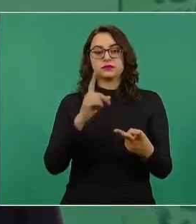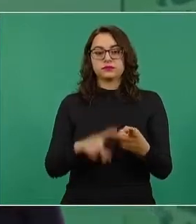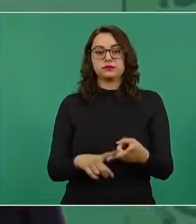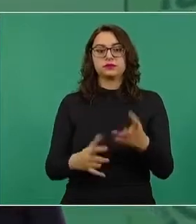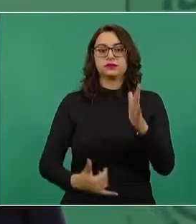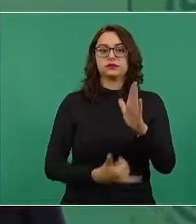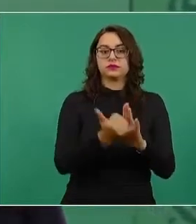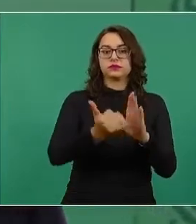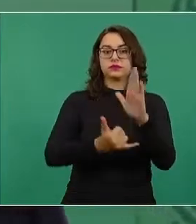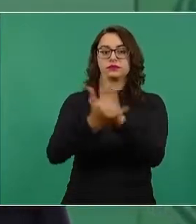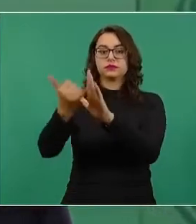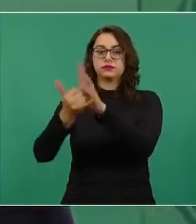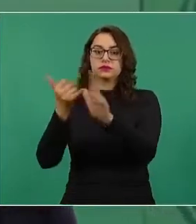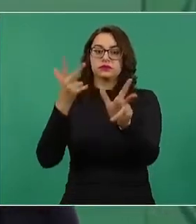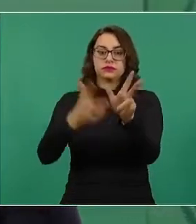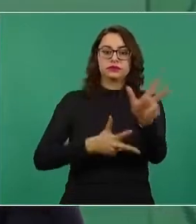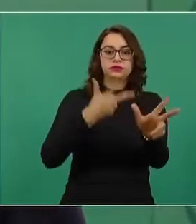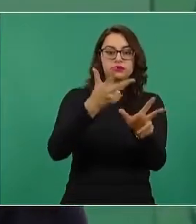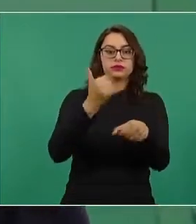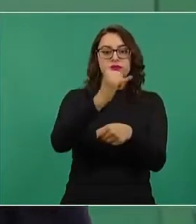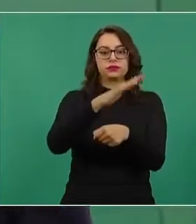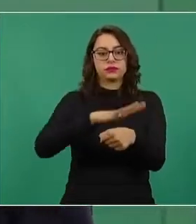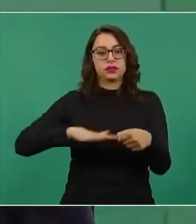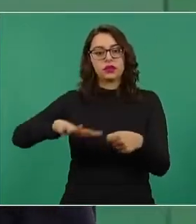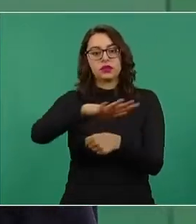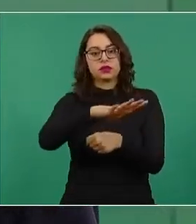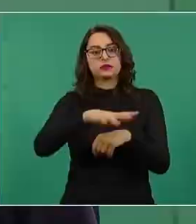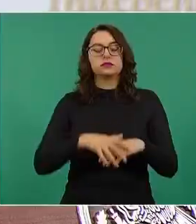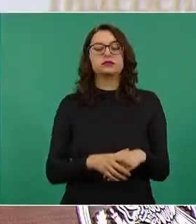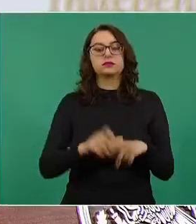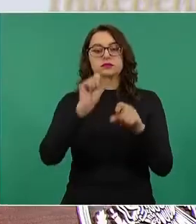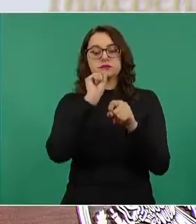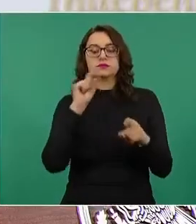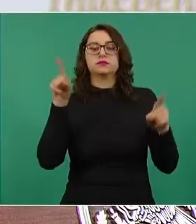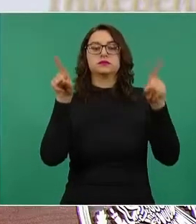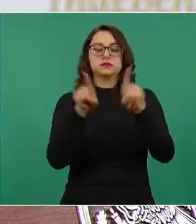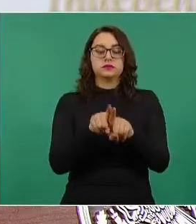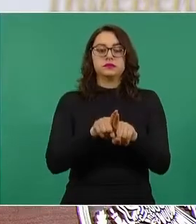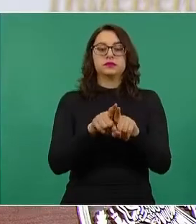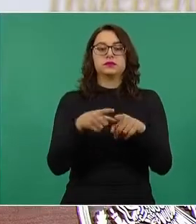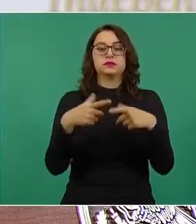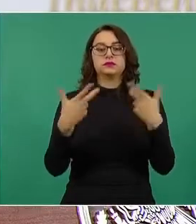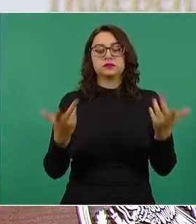las obras del Istmo de Tehuantepec, la